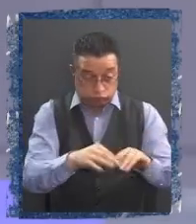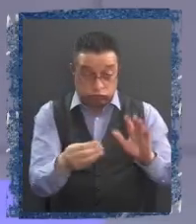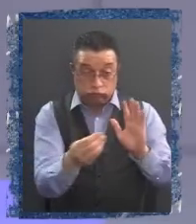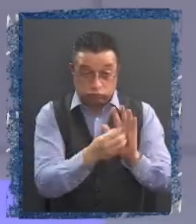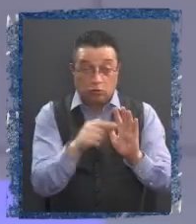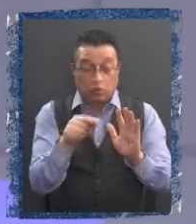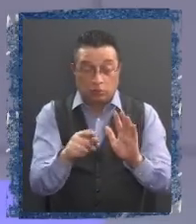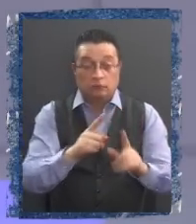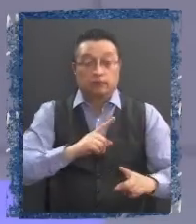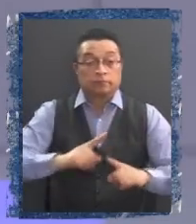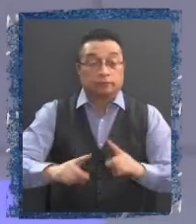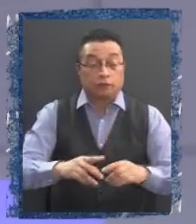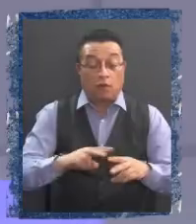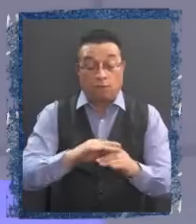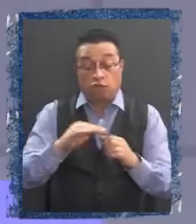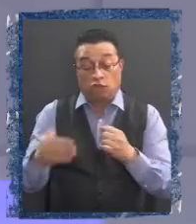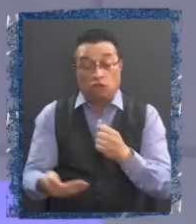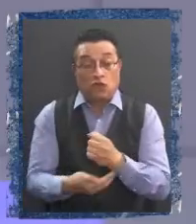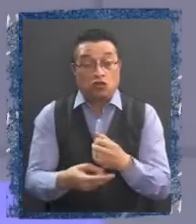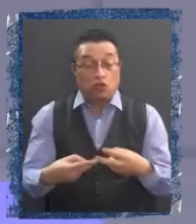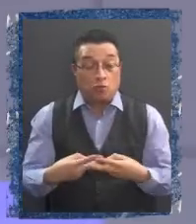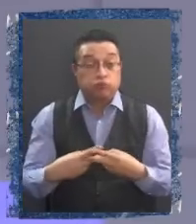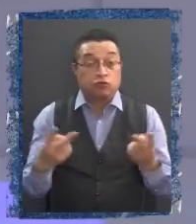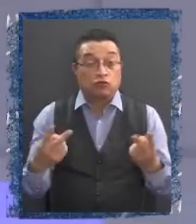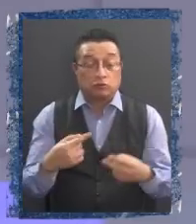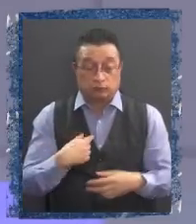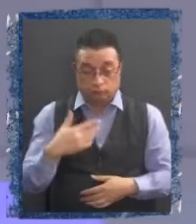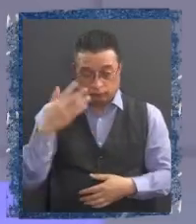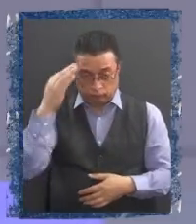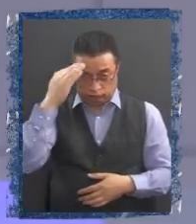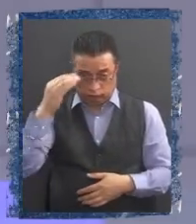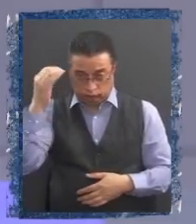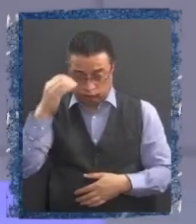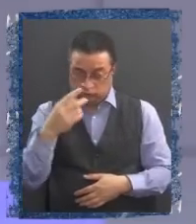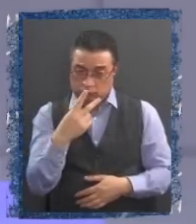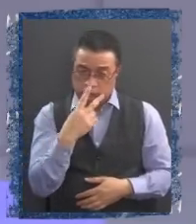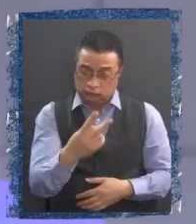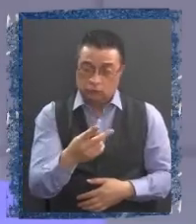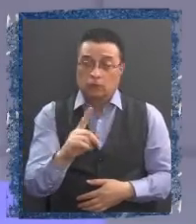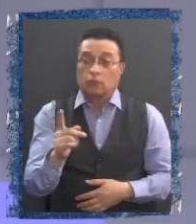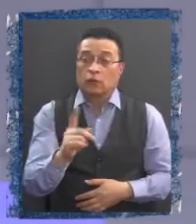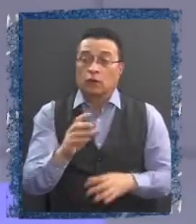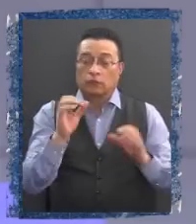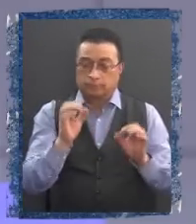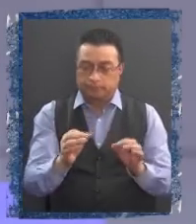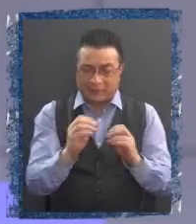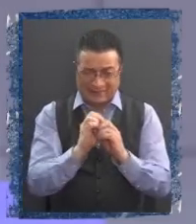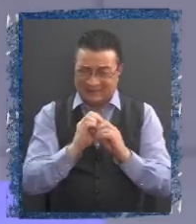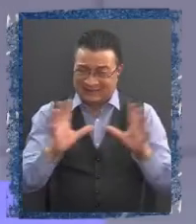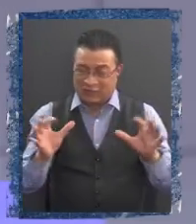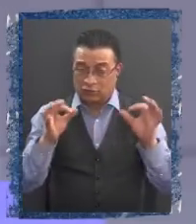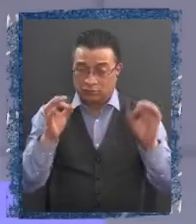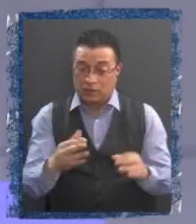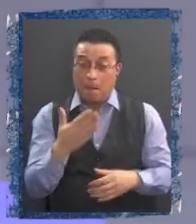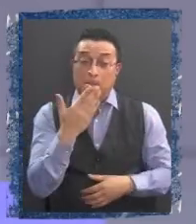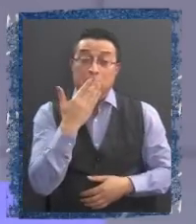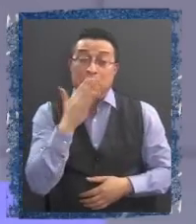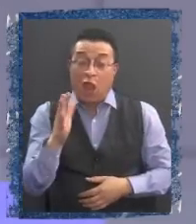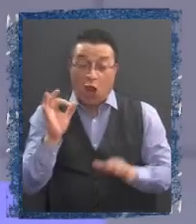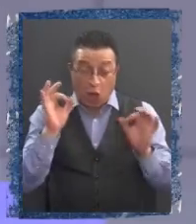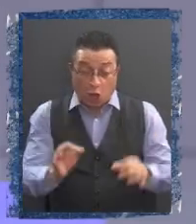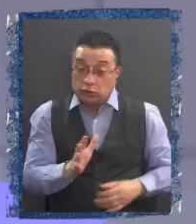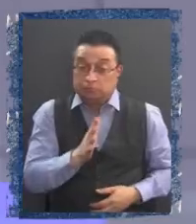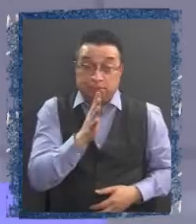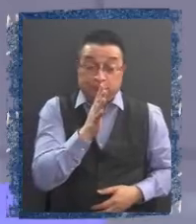a administrar en un fondo público, en mi parecer eso no tiene ninguna tangibilidad para la persona de que le va a mejorar su salud. No hay